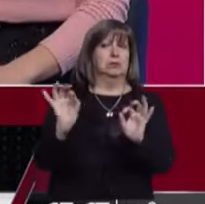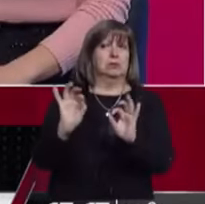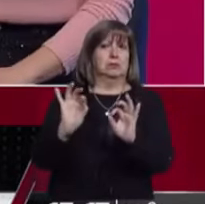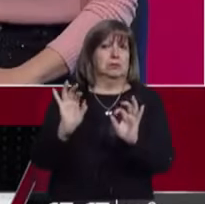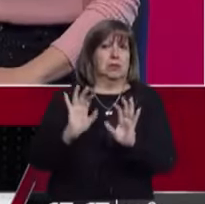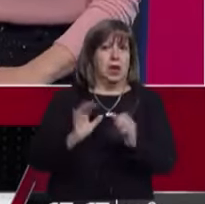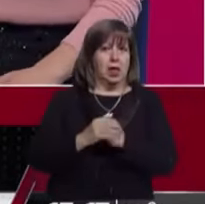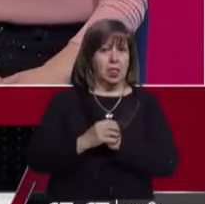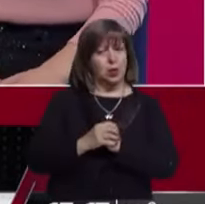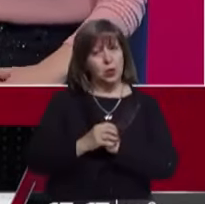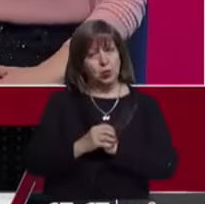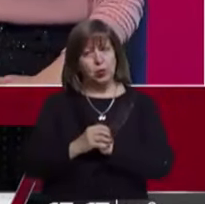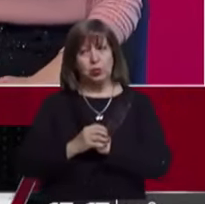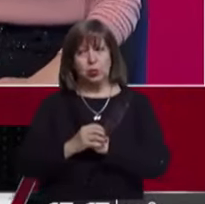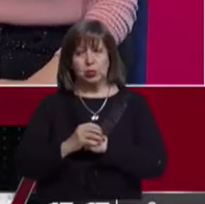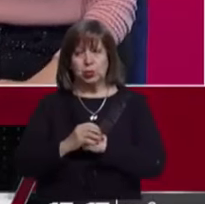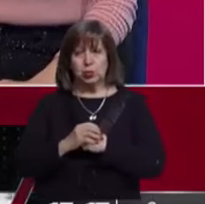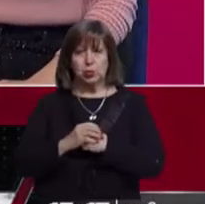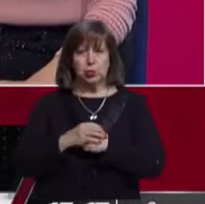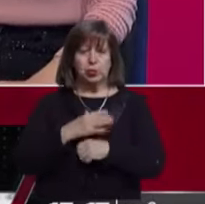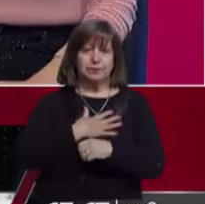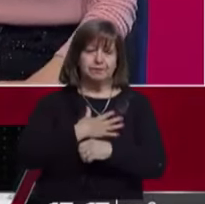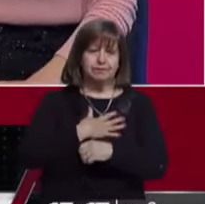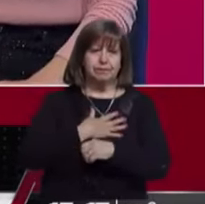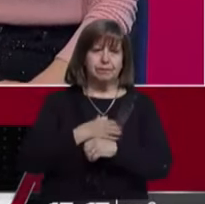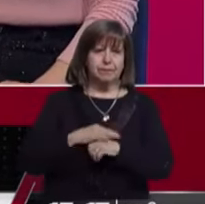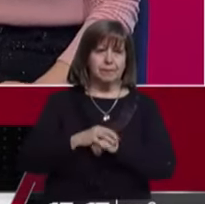Qué testimonio, Marisol, durísimo.